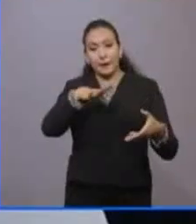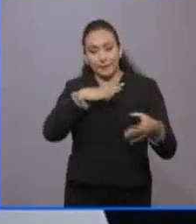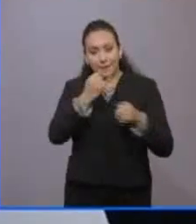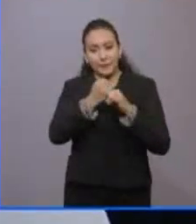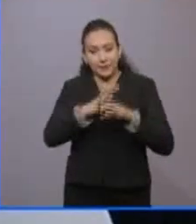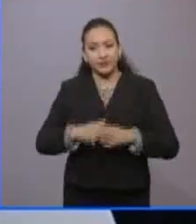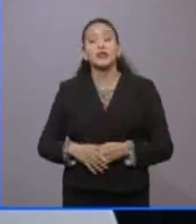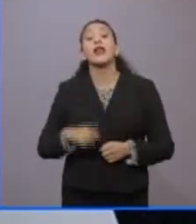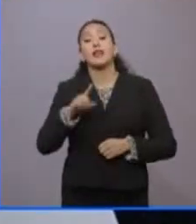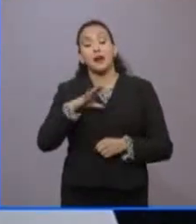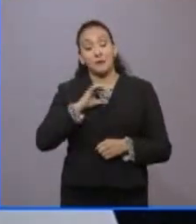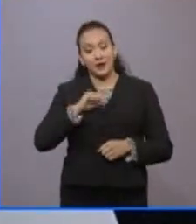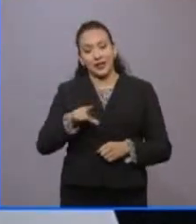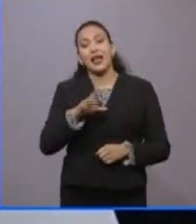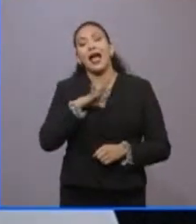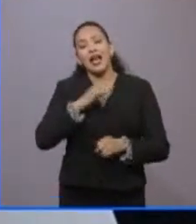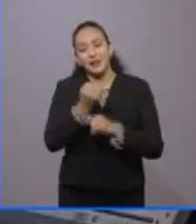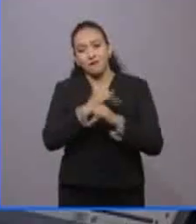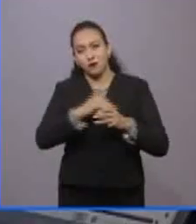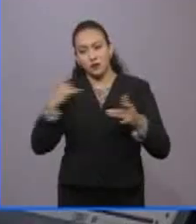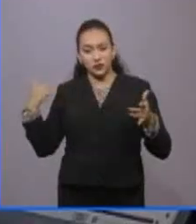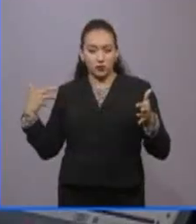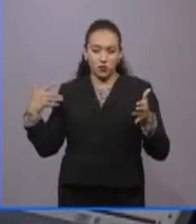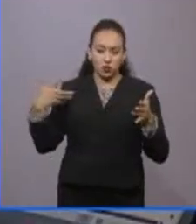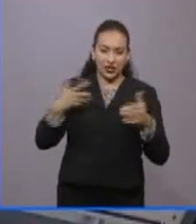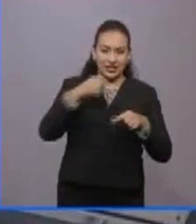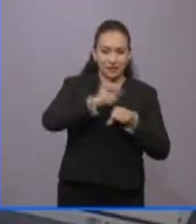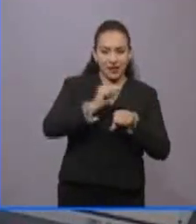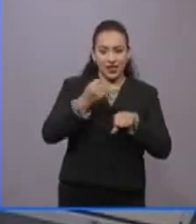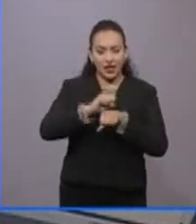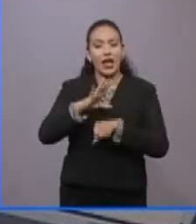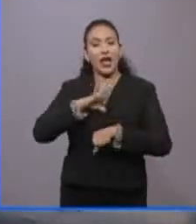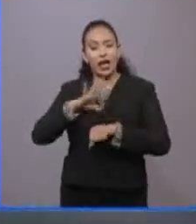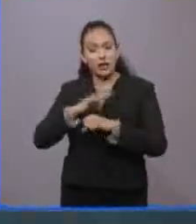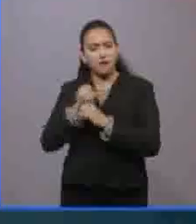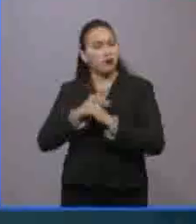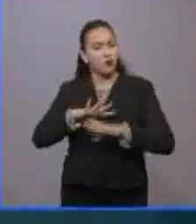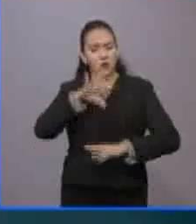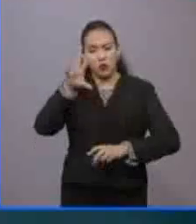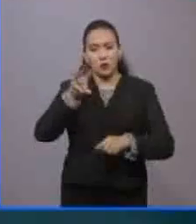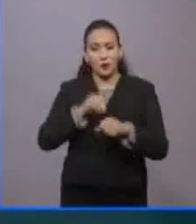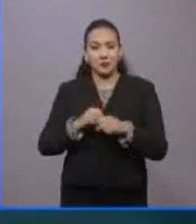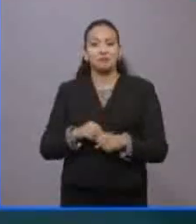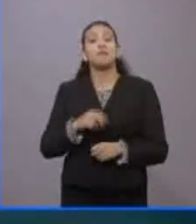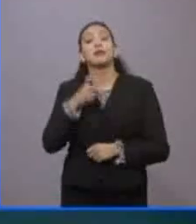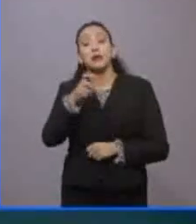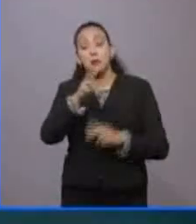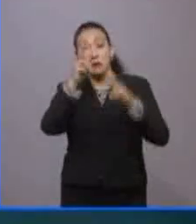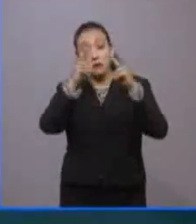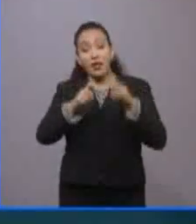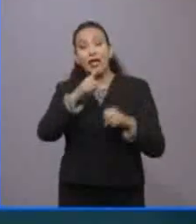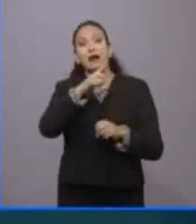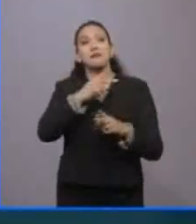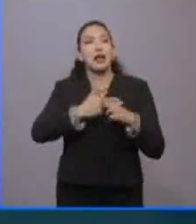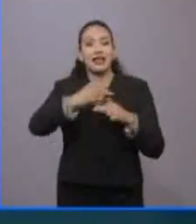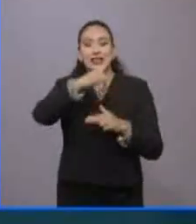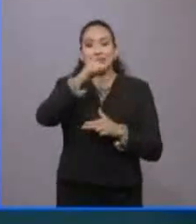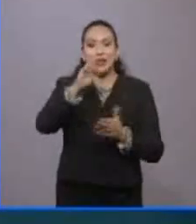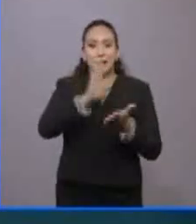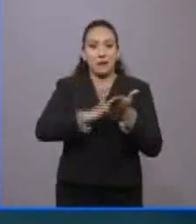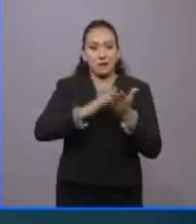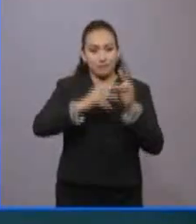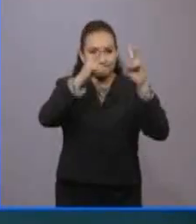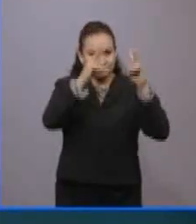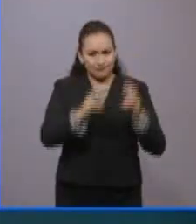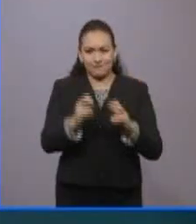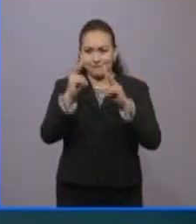el Semanario Judicial de la Federación, que se actualiza constantemente. Se pueden descargar hasta 100 documentos de forma libre,